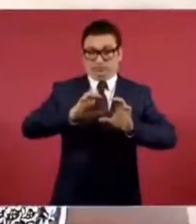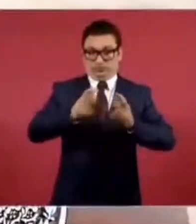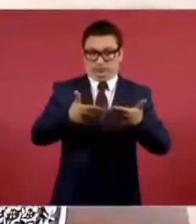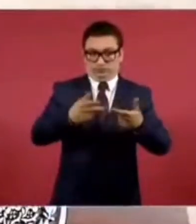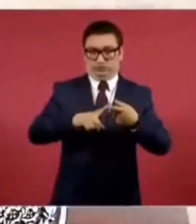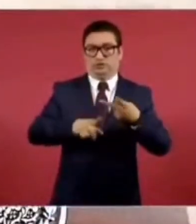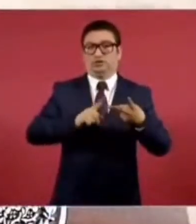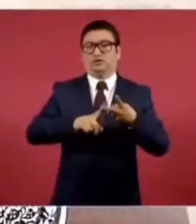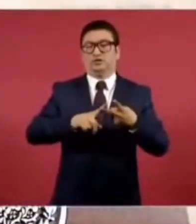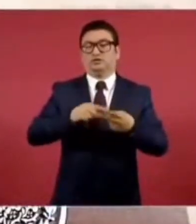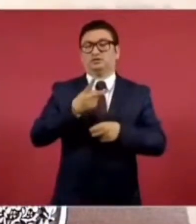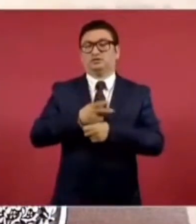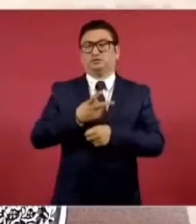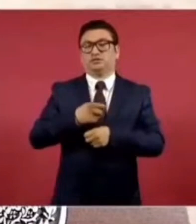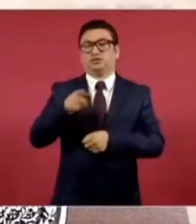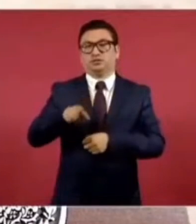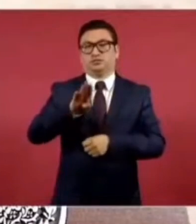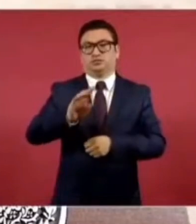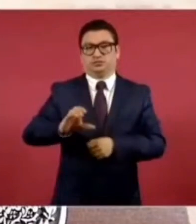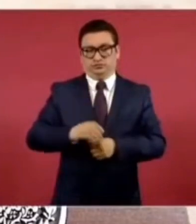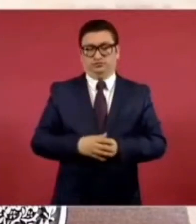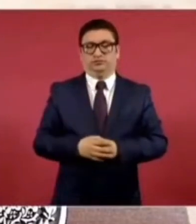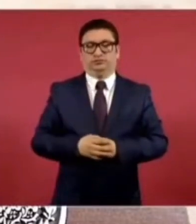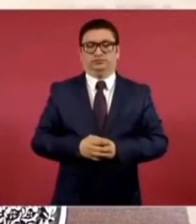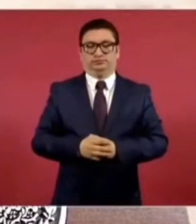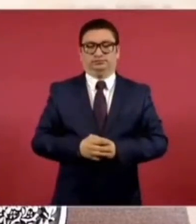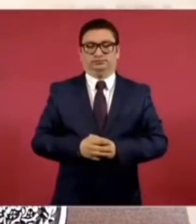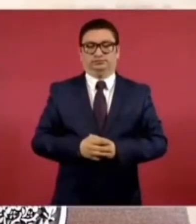Baja California